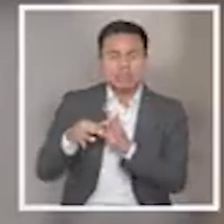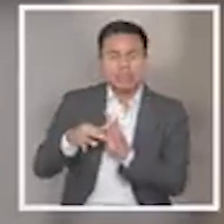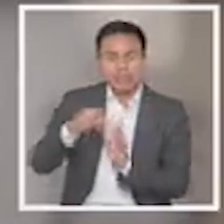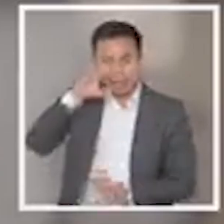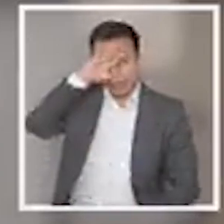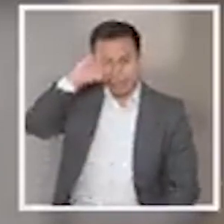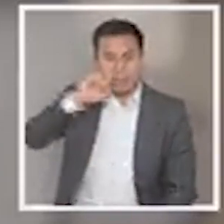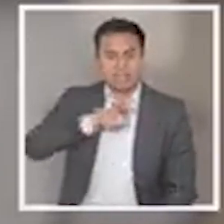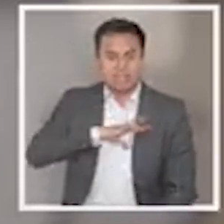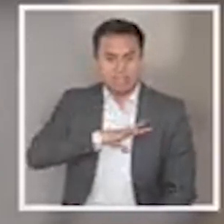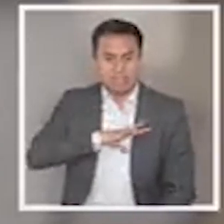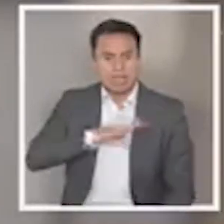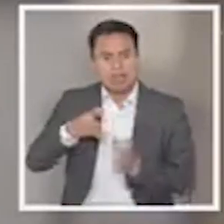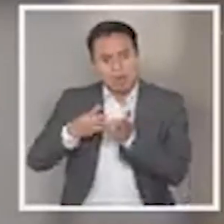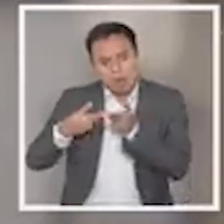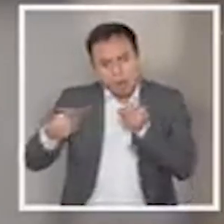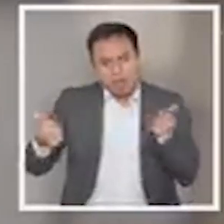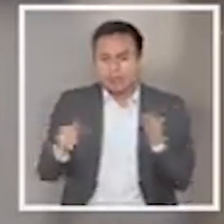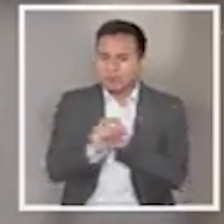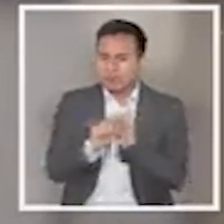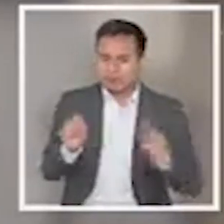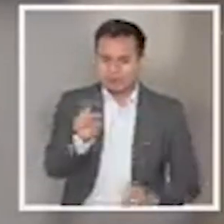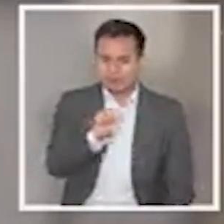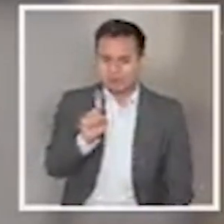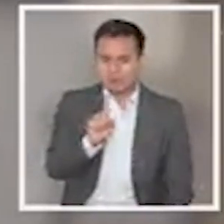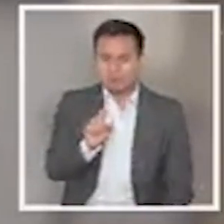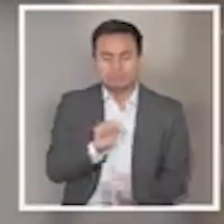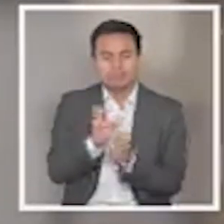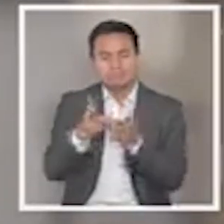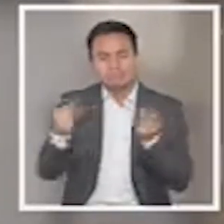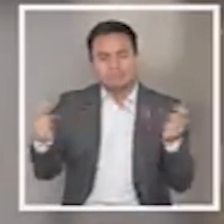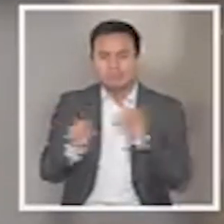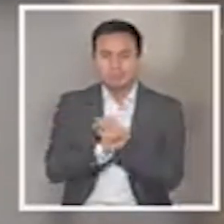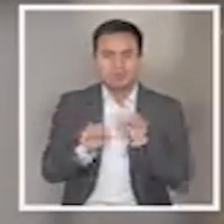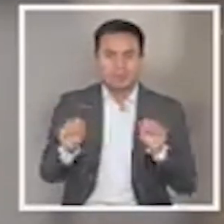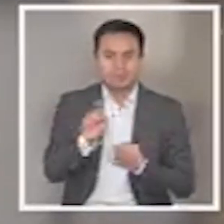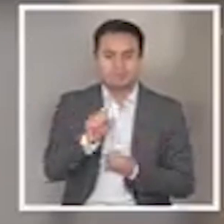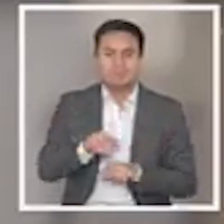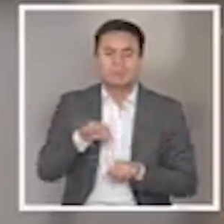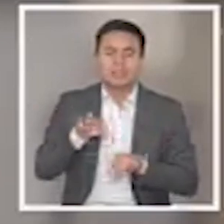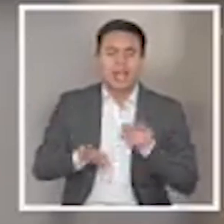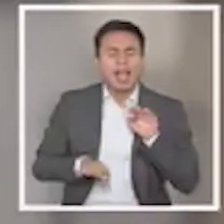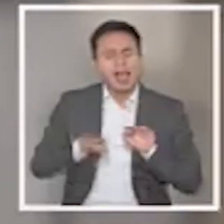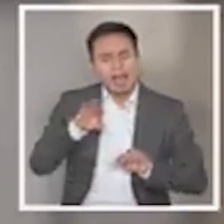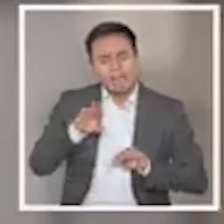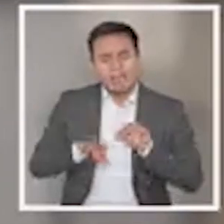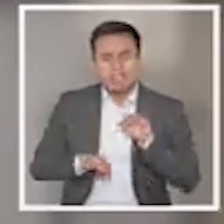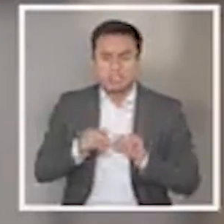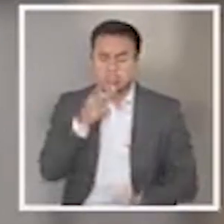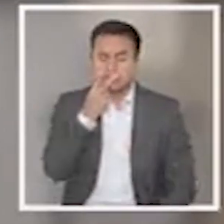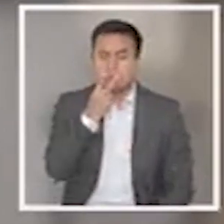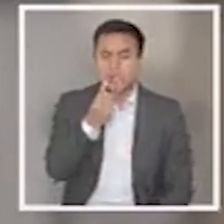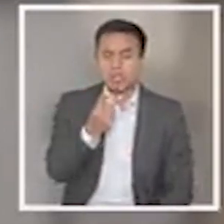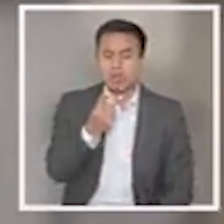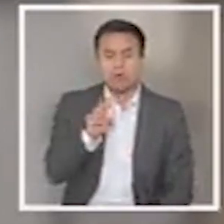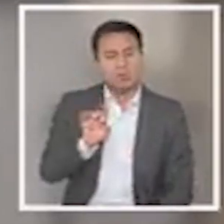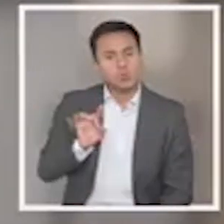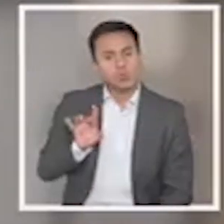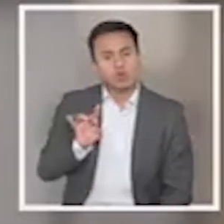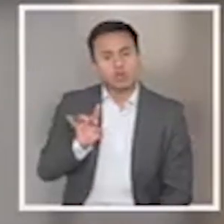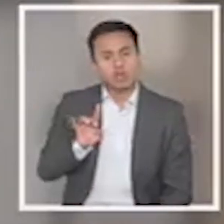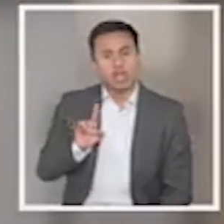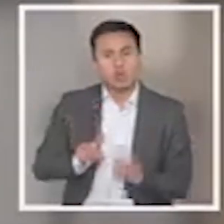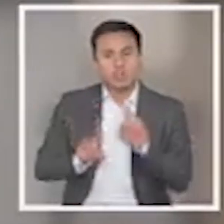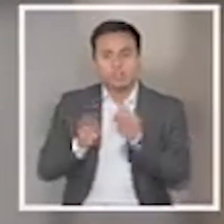entre Argentina y Chile no puede ser disuelta. No puede ser disuelta. A veces veo con dolor